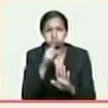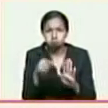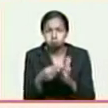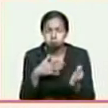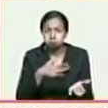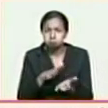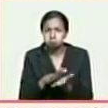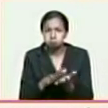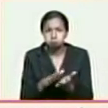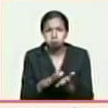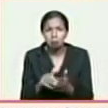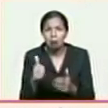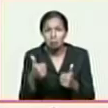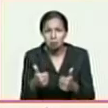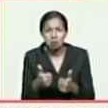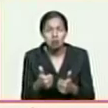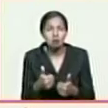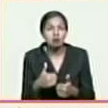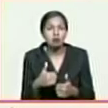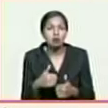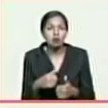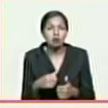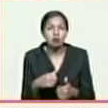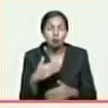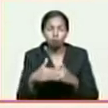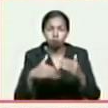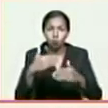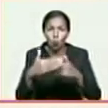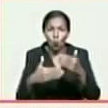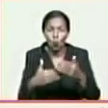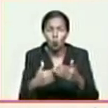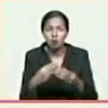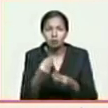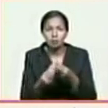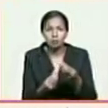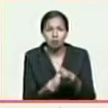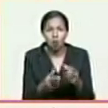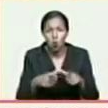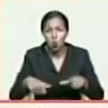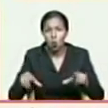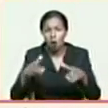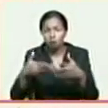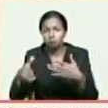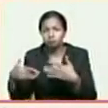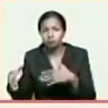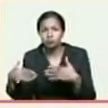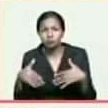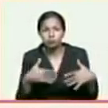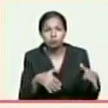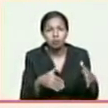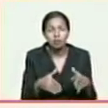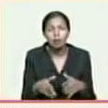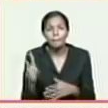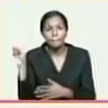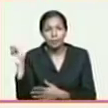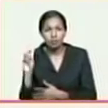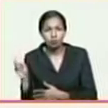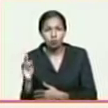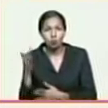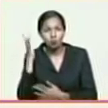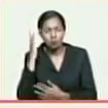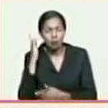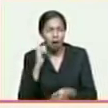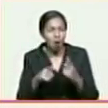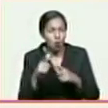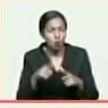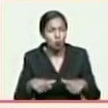y paulatinamente se ha venido llegando a todos los sectores. Como es bien sabido, los últimos sectores en